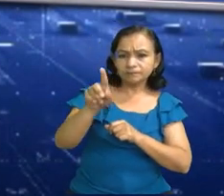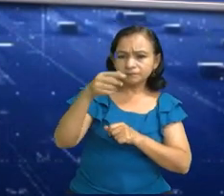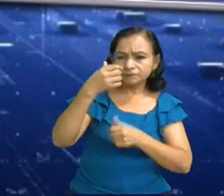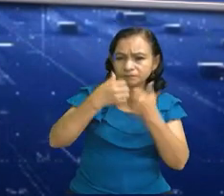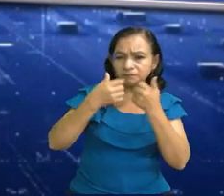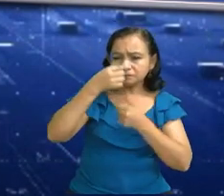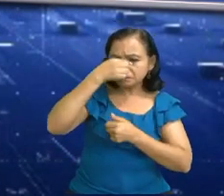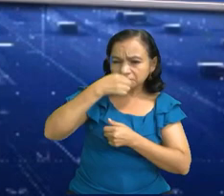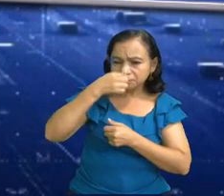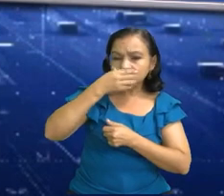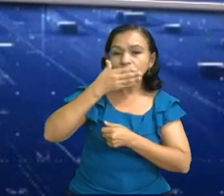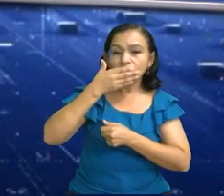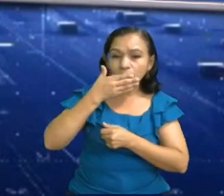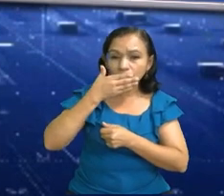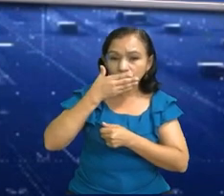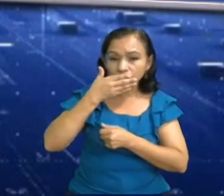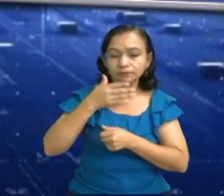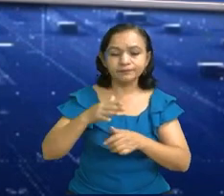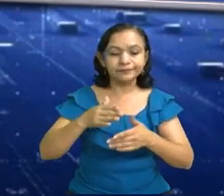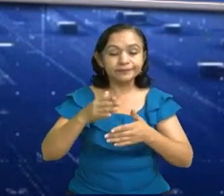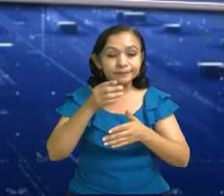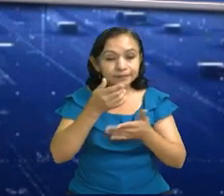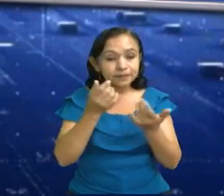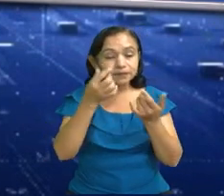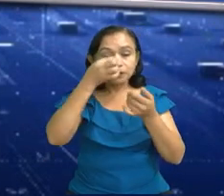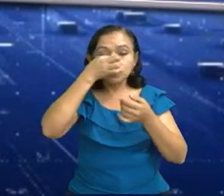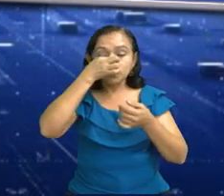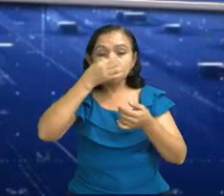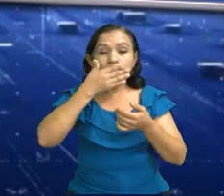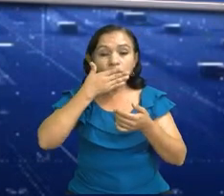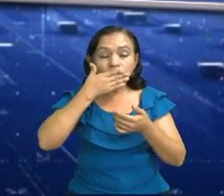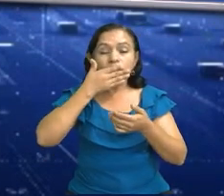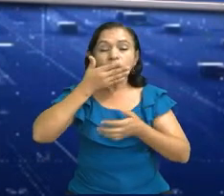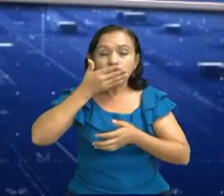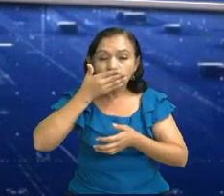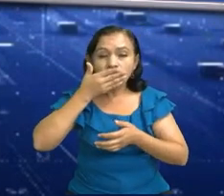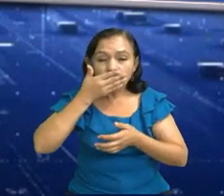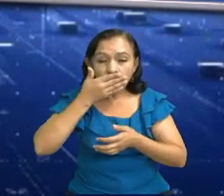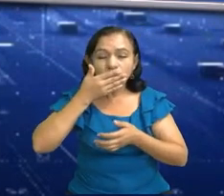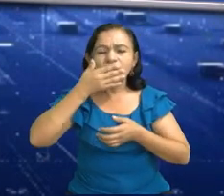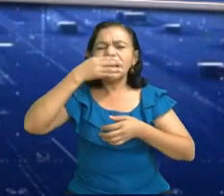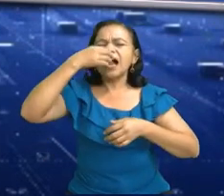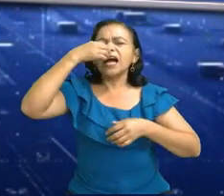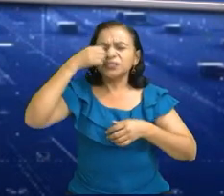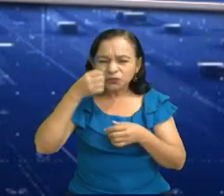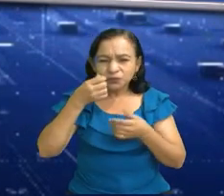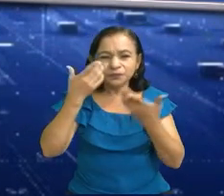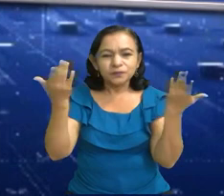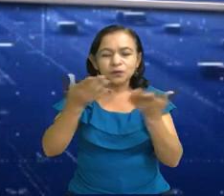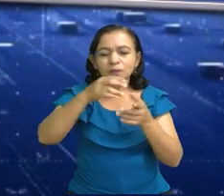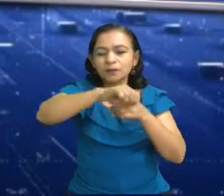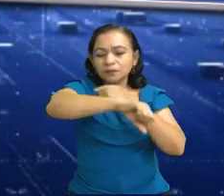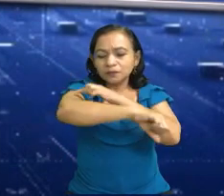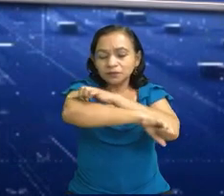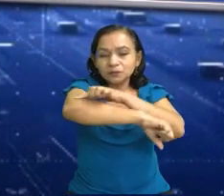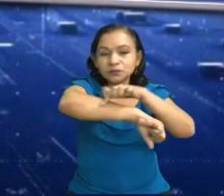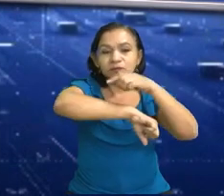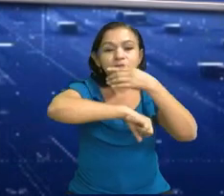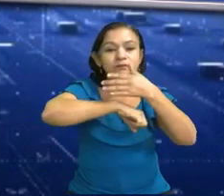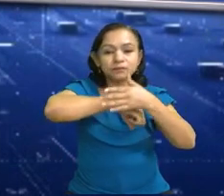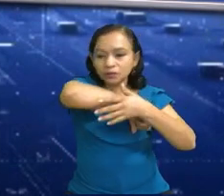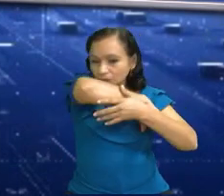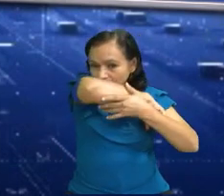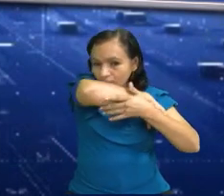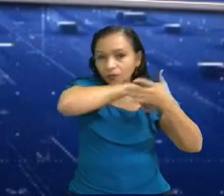respiratorios, es importante que nos cubramos la nariz y la boca cuando tosemos o estornudamos, ya sea con el ángulo del codo